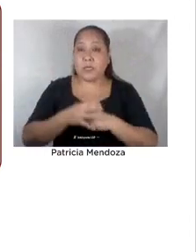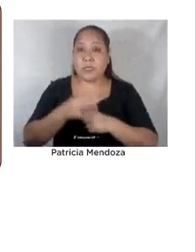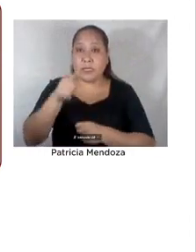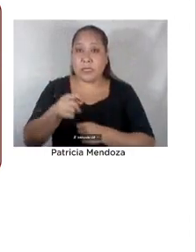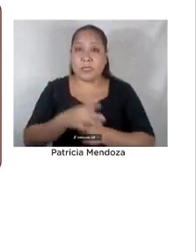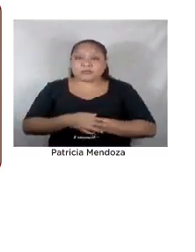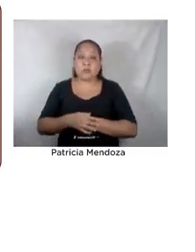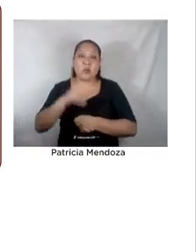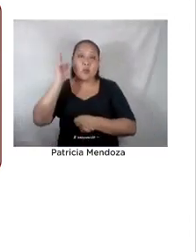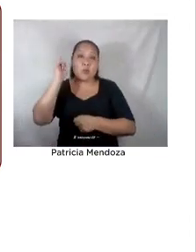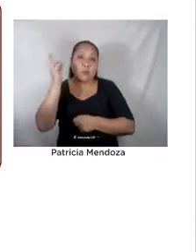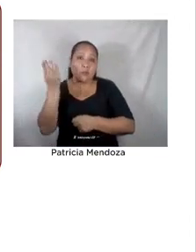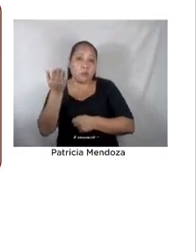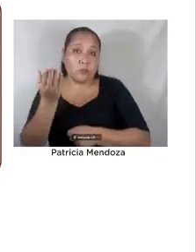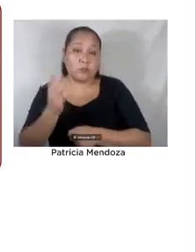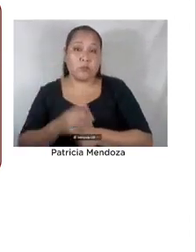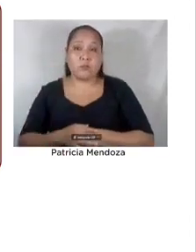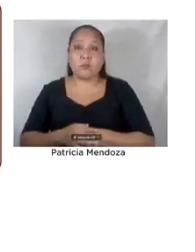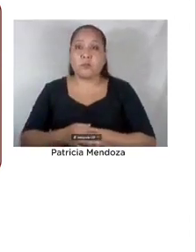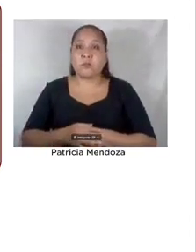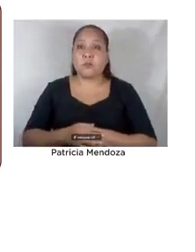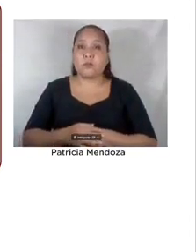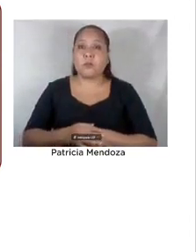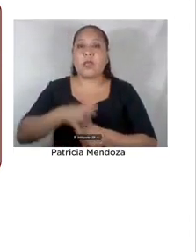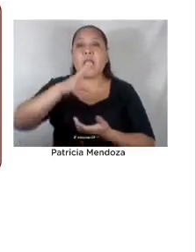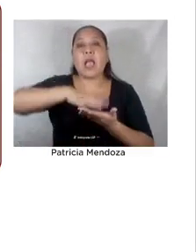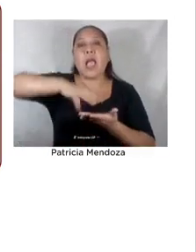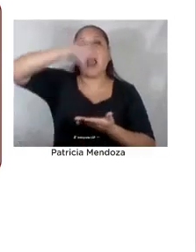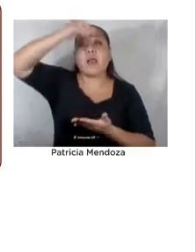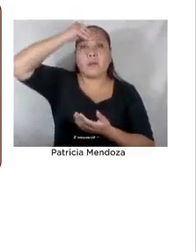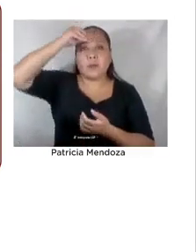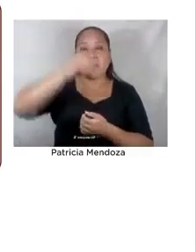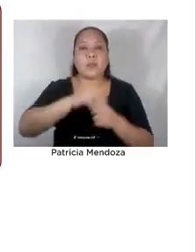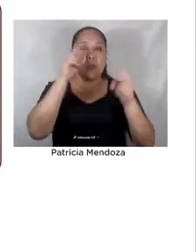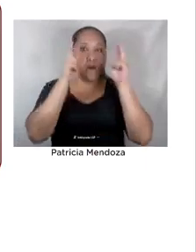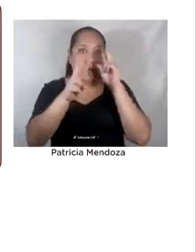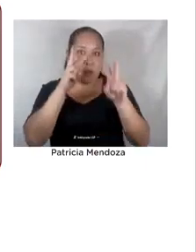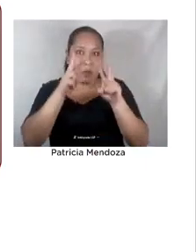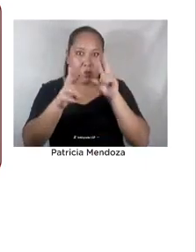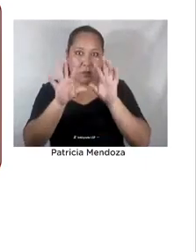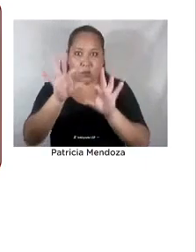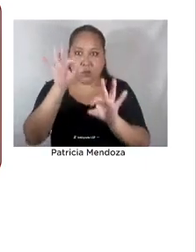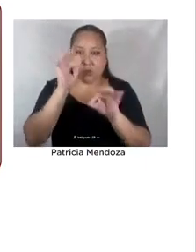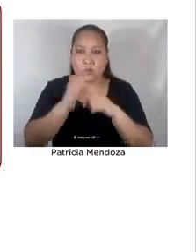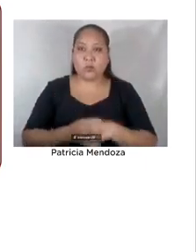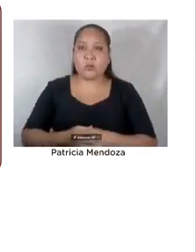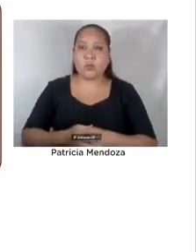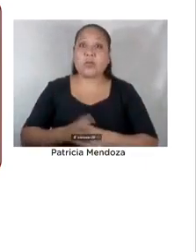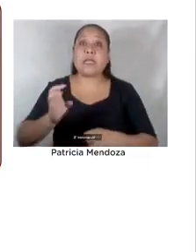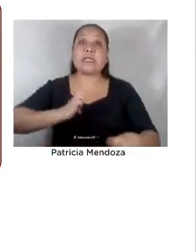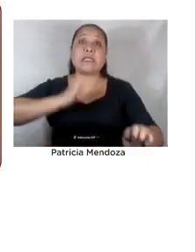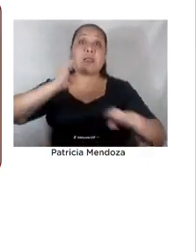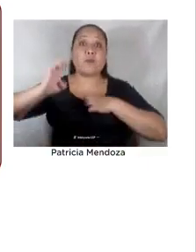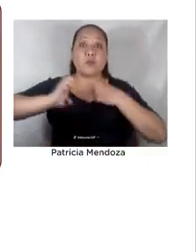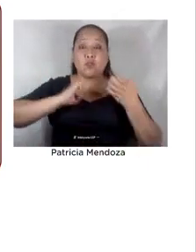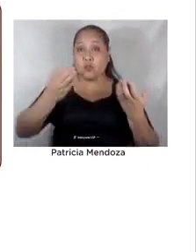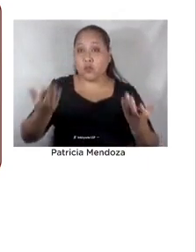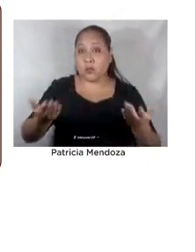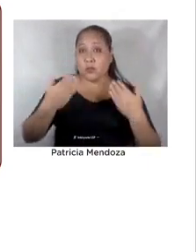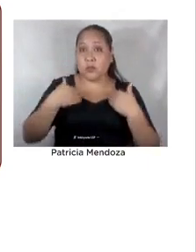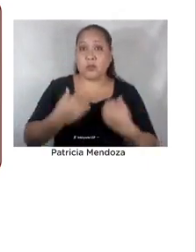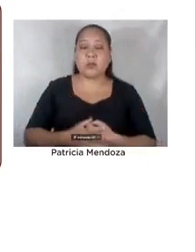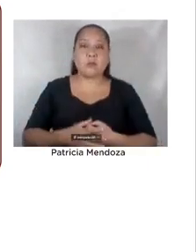y los docentes, es aprender a identificar las emociones que tenemos,